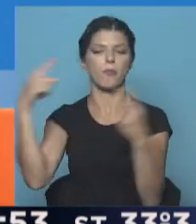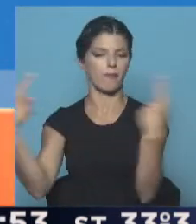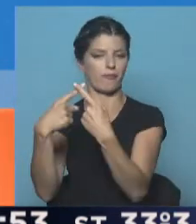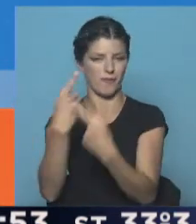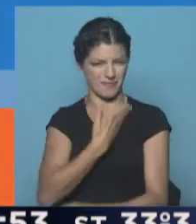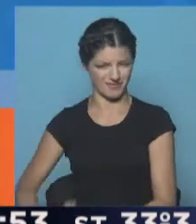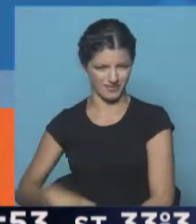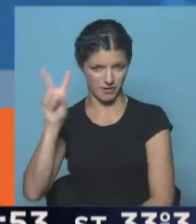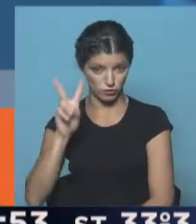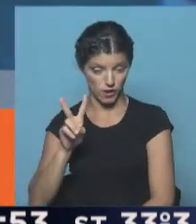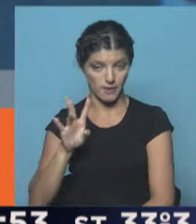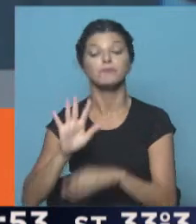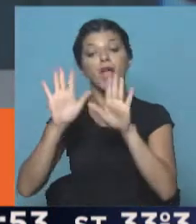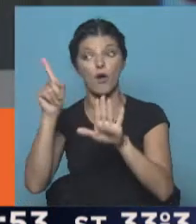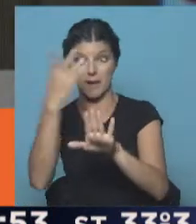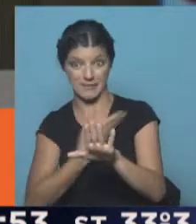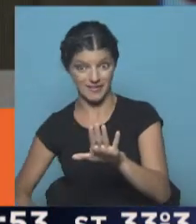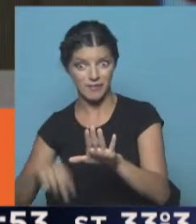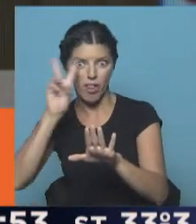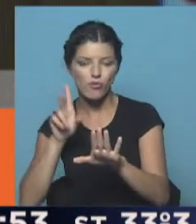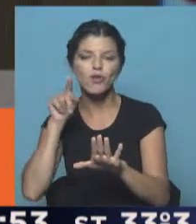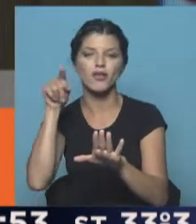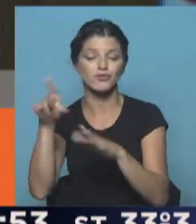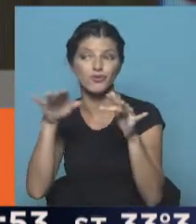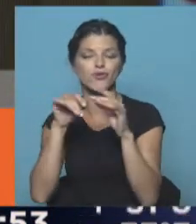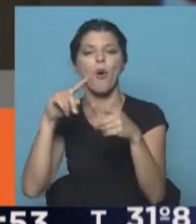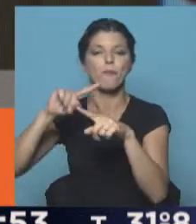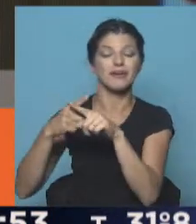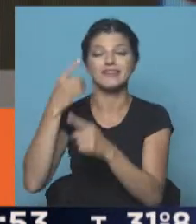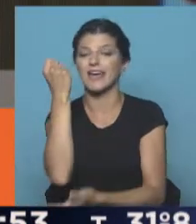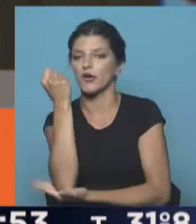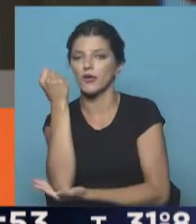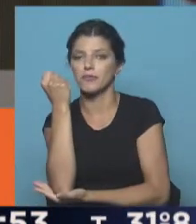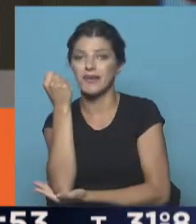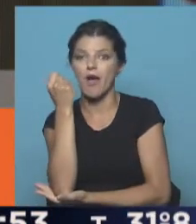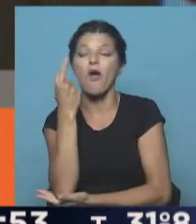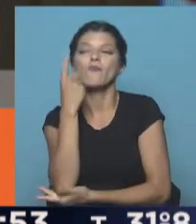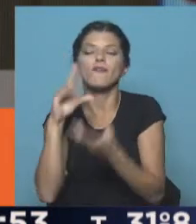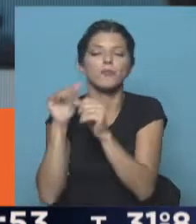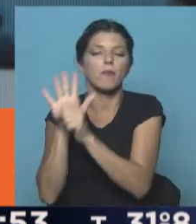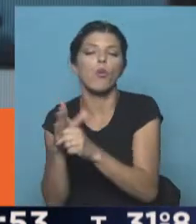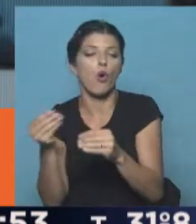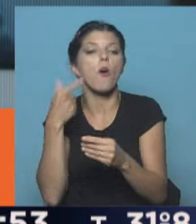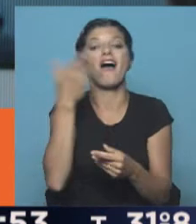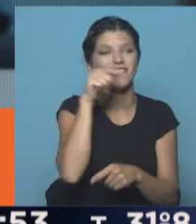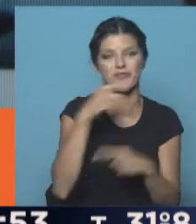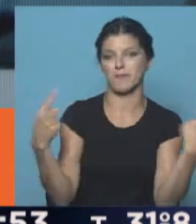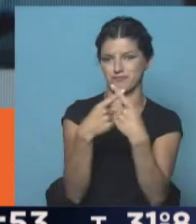la cuestión económica, social y política del país, evidentemente, con cualquier indicio o ataque